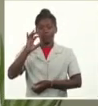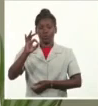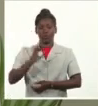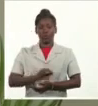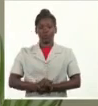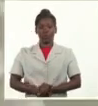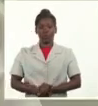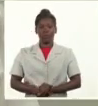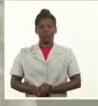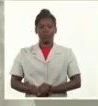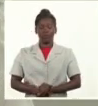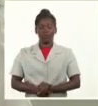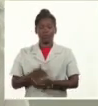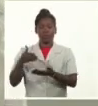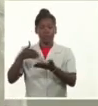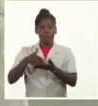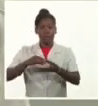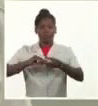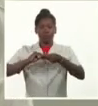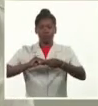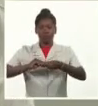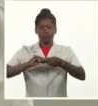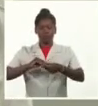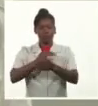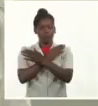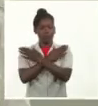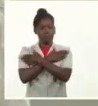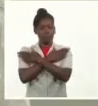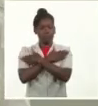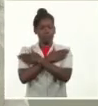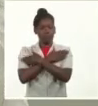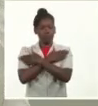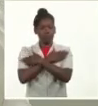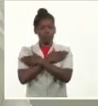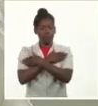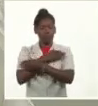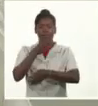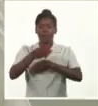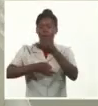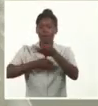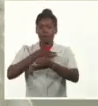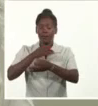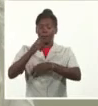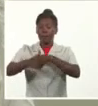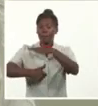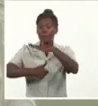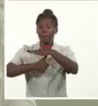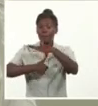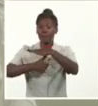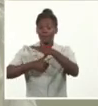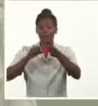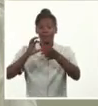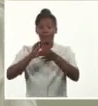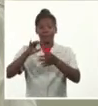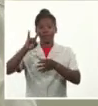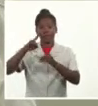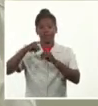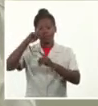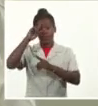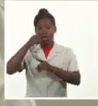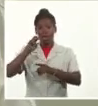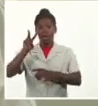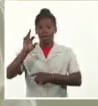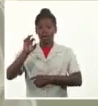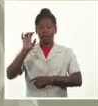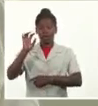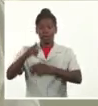de haberle transmitido el saludo del presidente Gustavo Petro Urrego a él, por su conducto al presidente de la Nación,